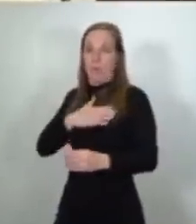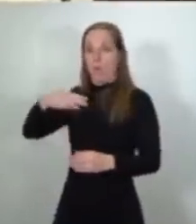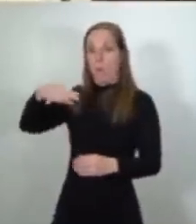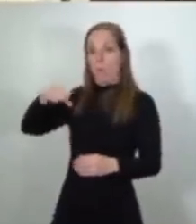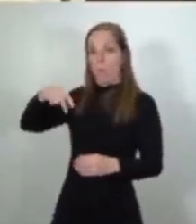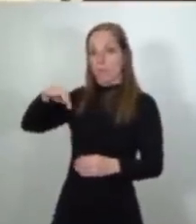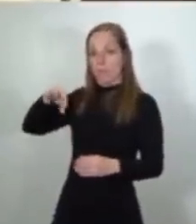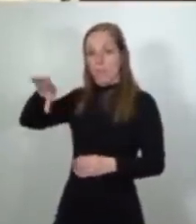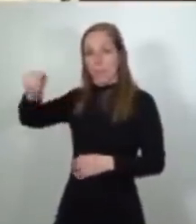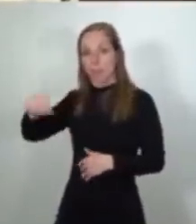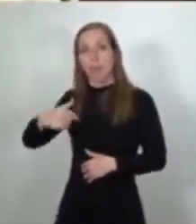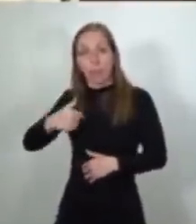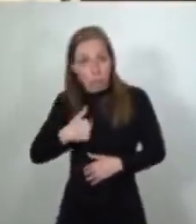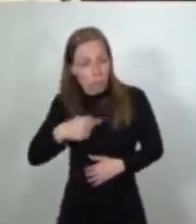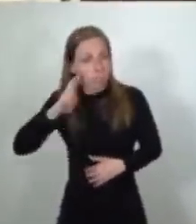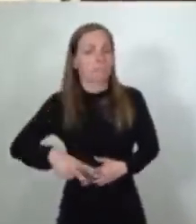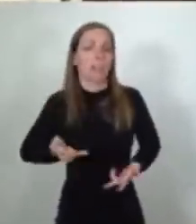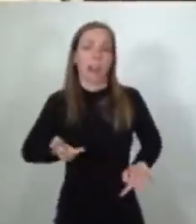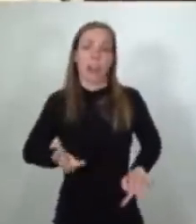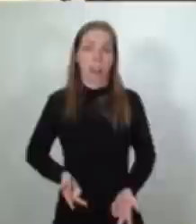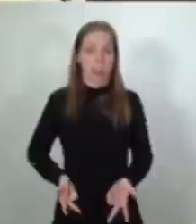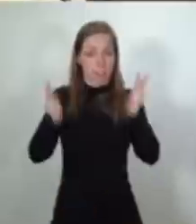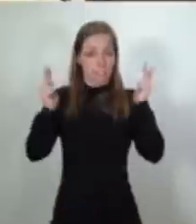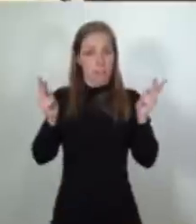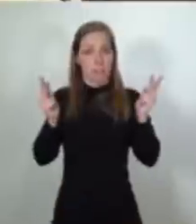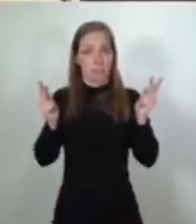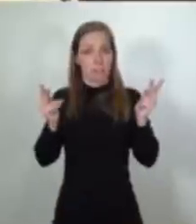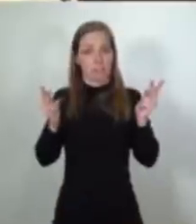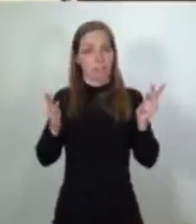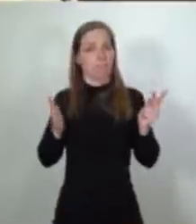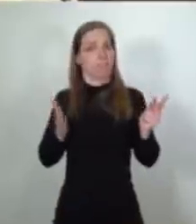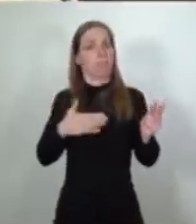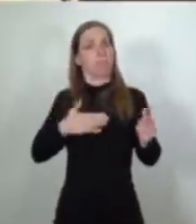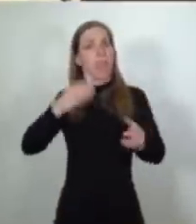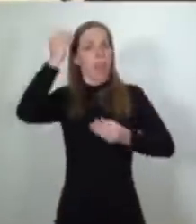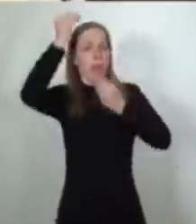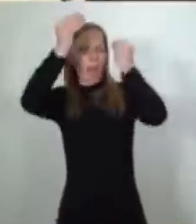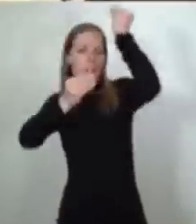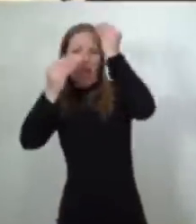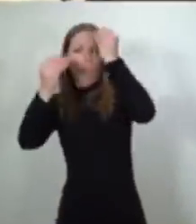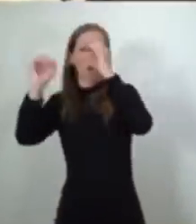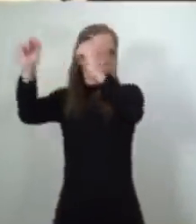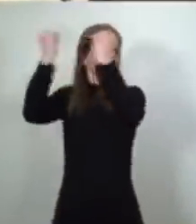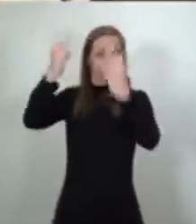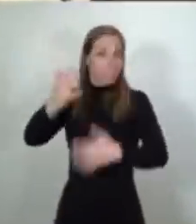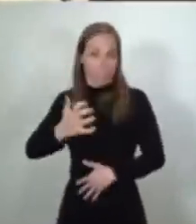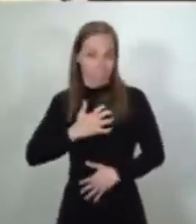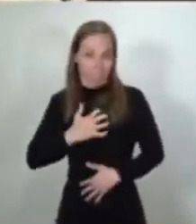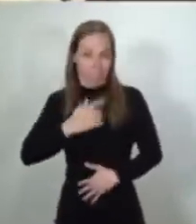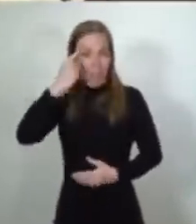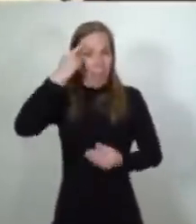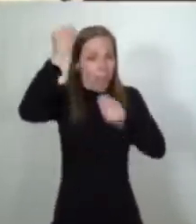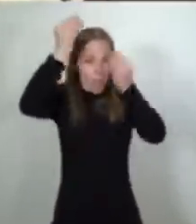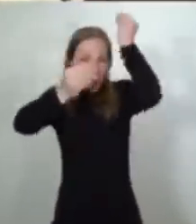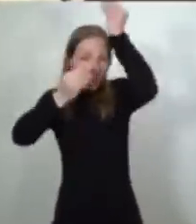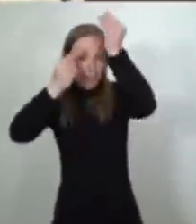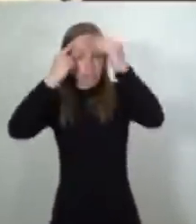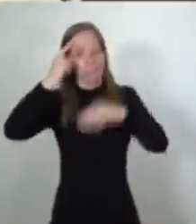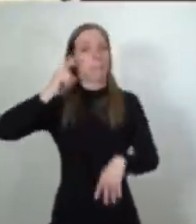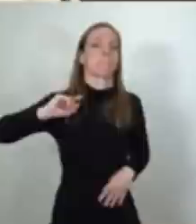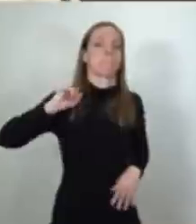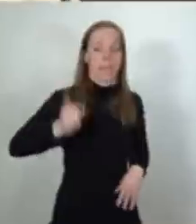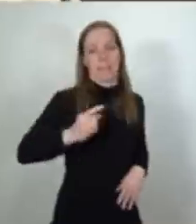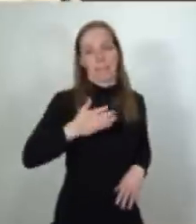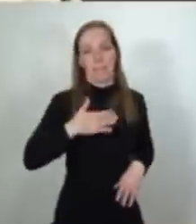«Yo soy libre, nada puede proteger la marcha de mis pensamientos y ellos son la ley que rige